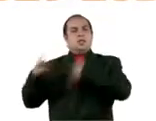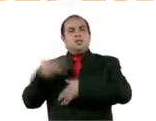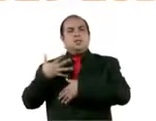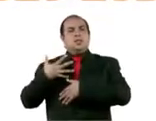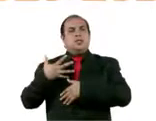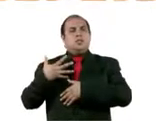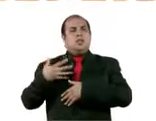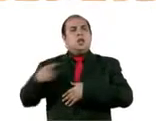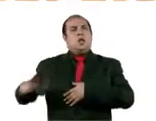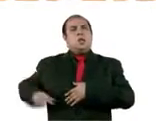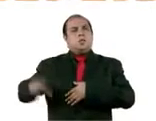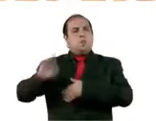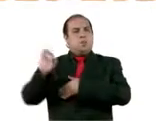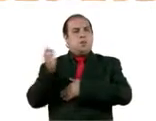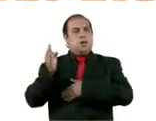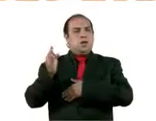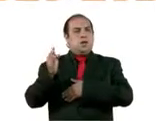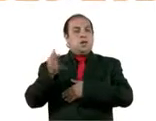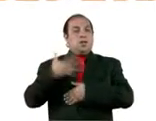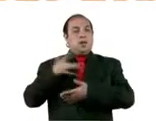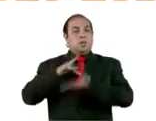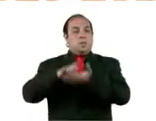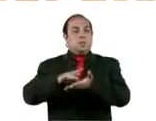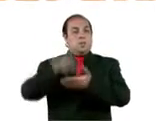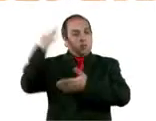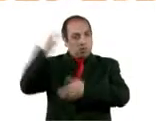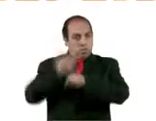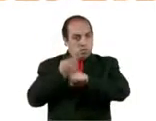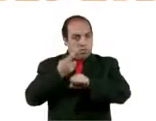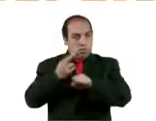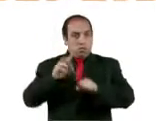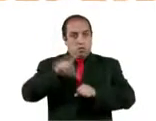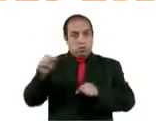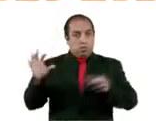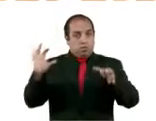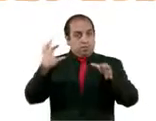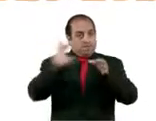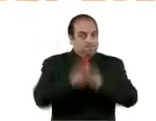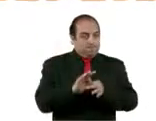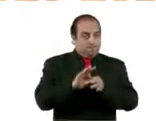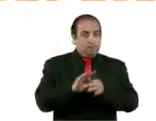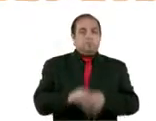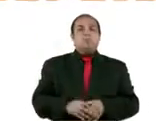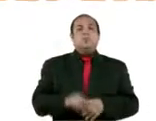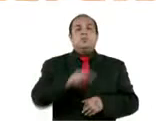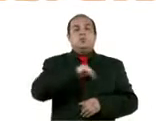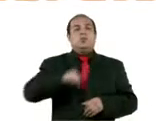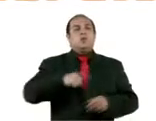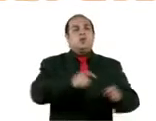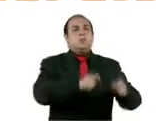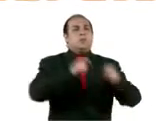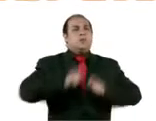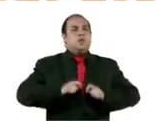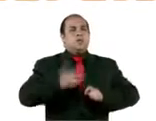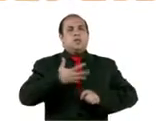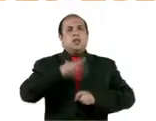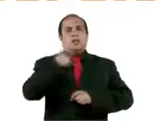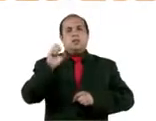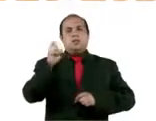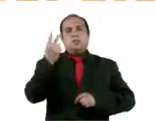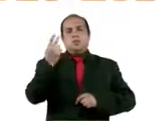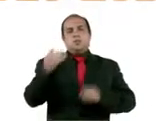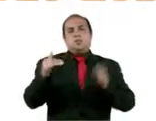adulto mayor y se conjuntaron. Cuando tomamos el padrón de la ciudad eran 525,000 adultos